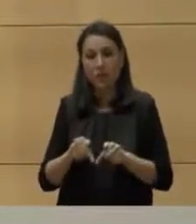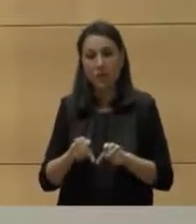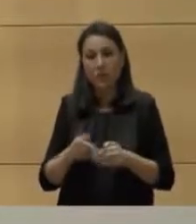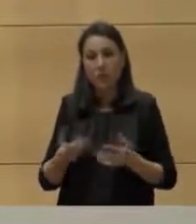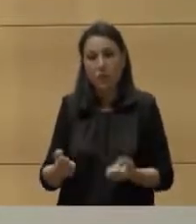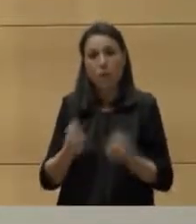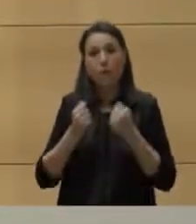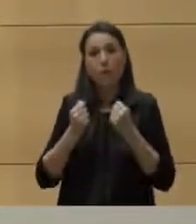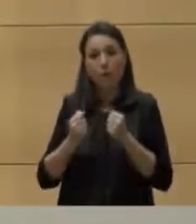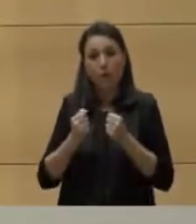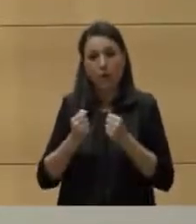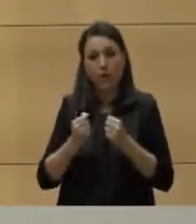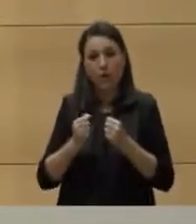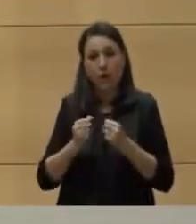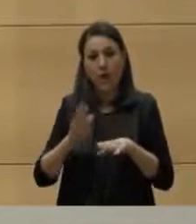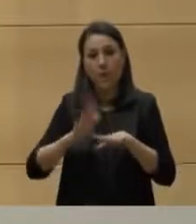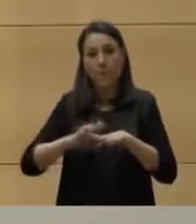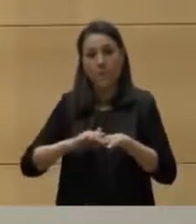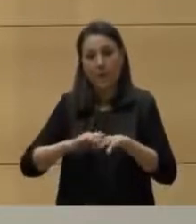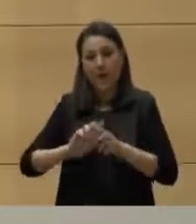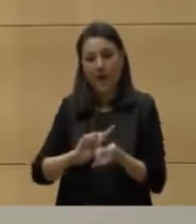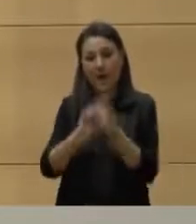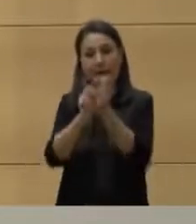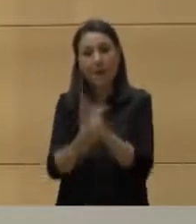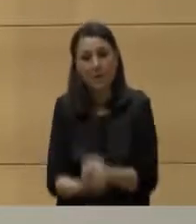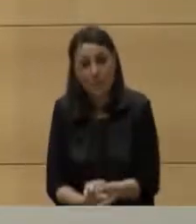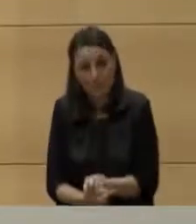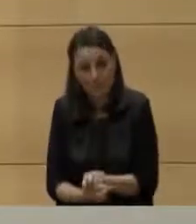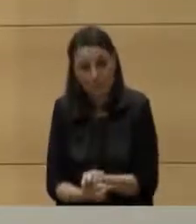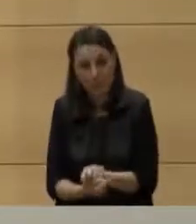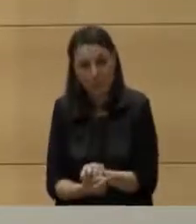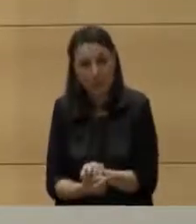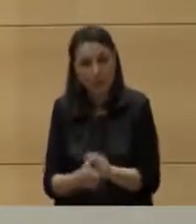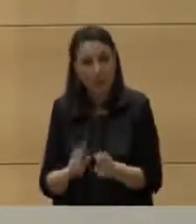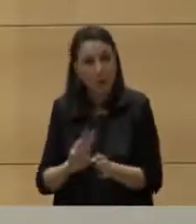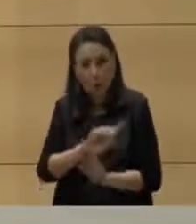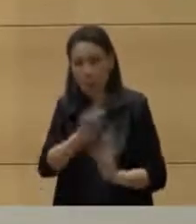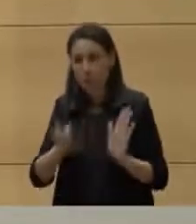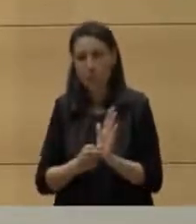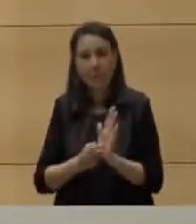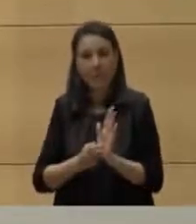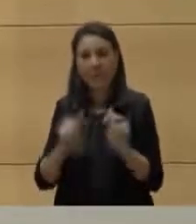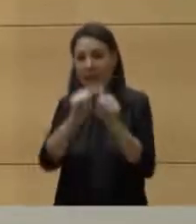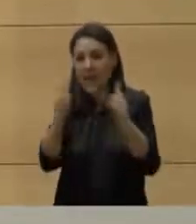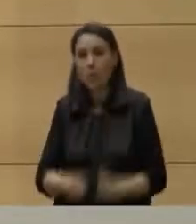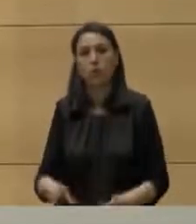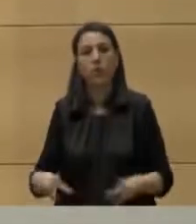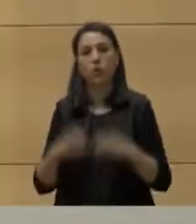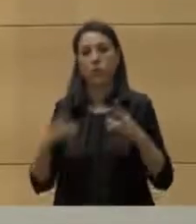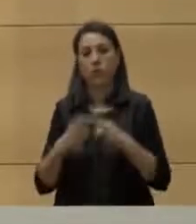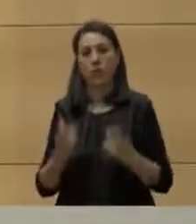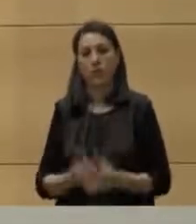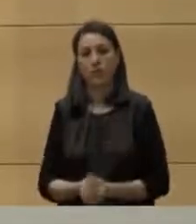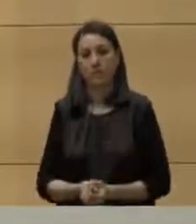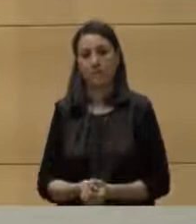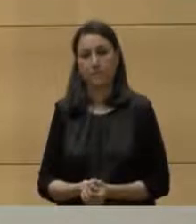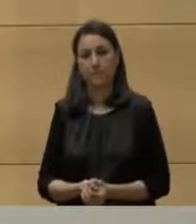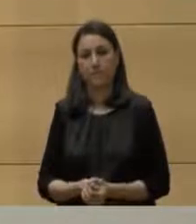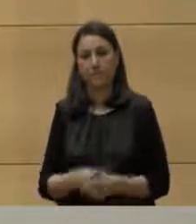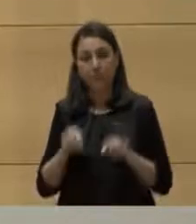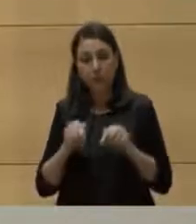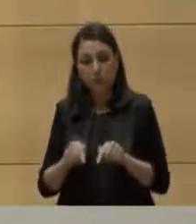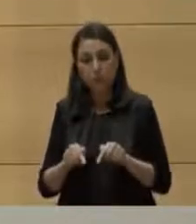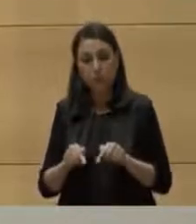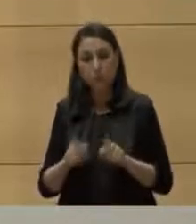para cambiar la correlación de las mismas y cambiar radicalmente el modelo de sociedad. Eso voy